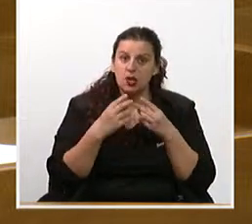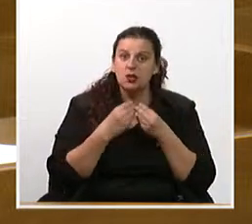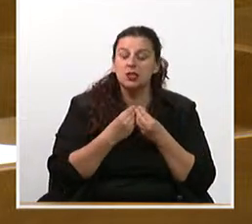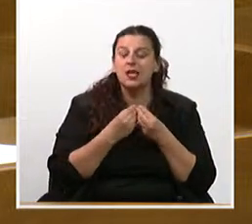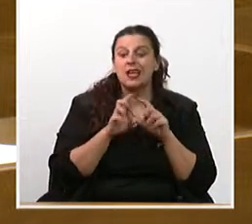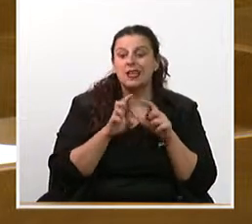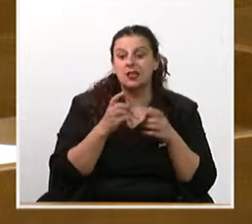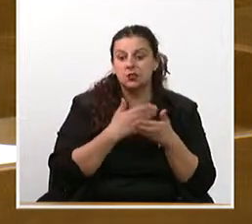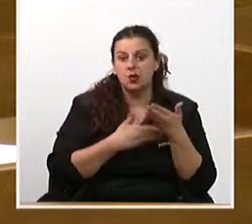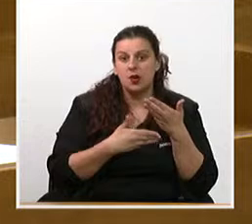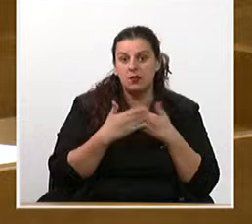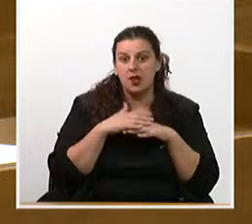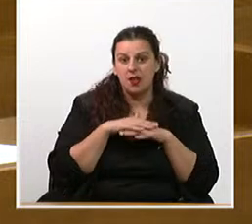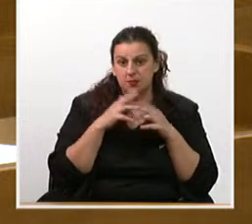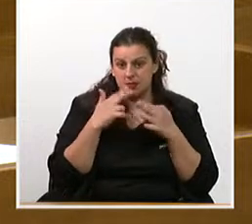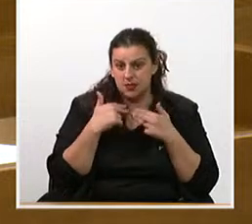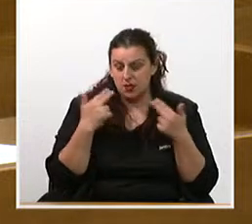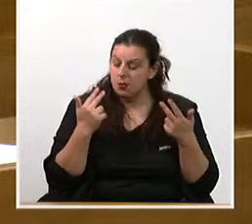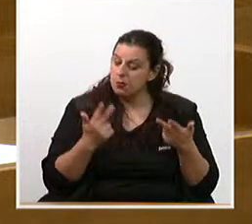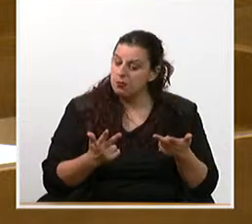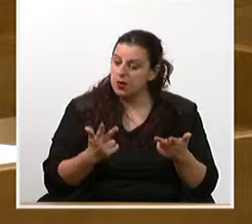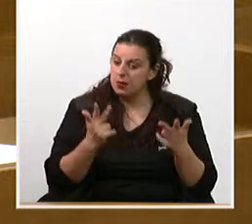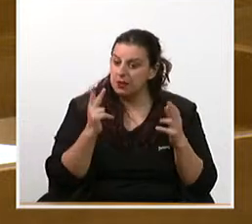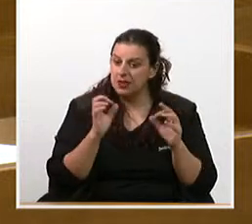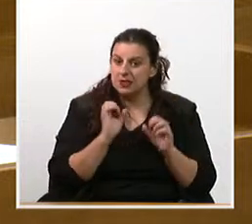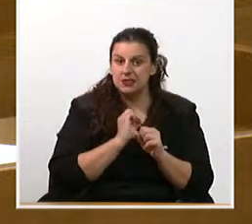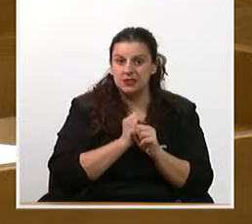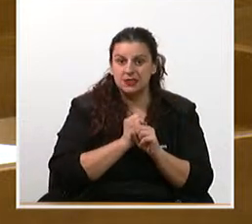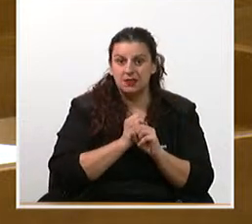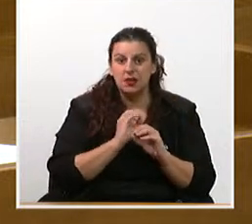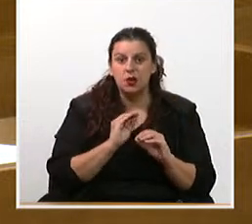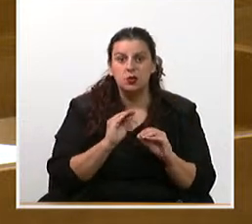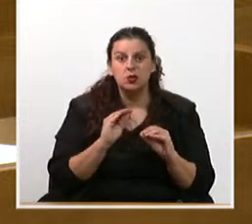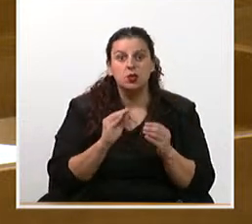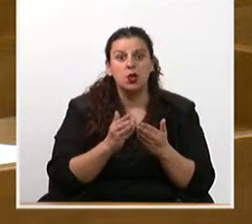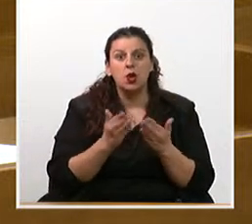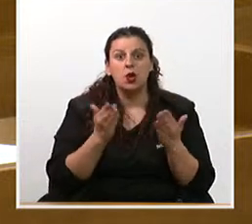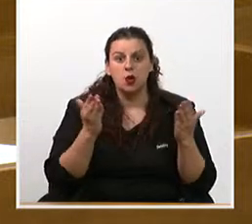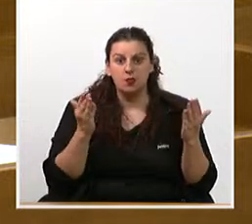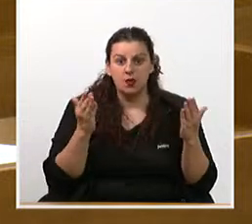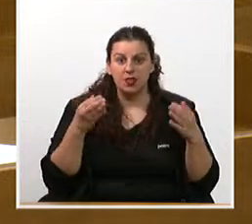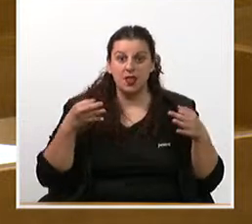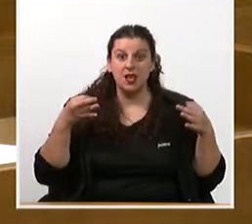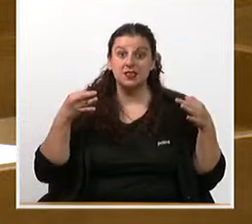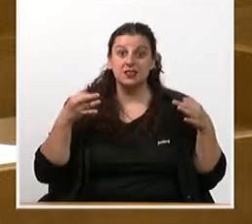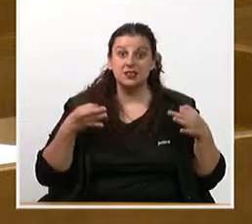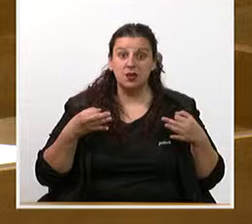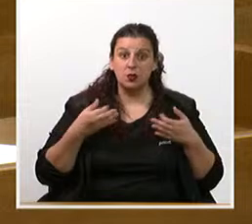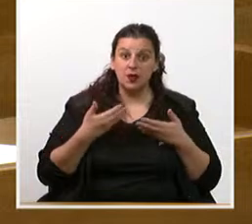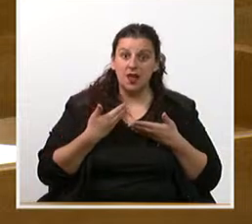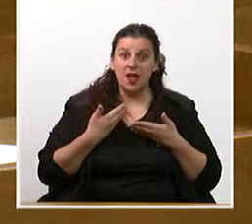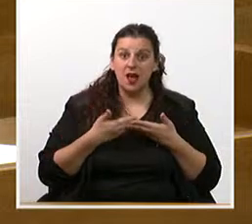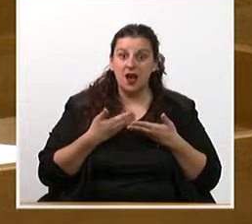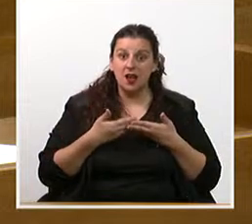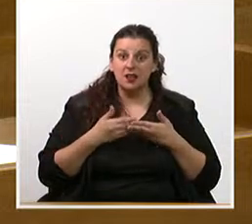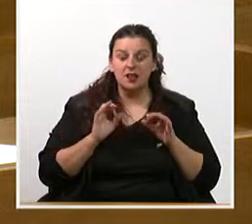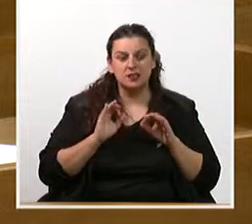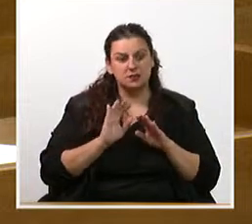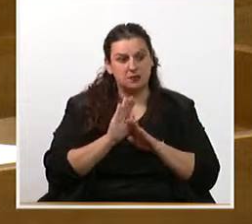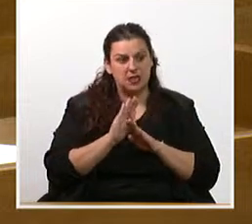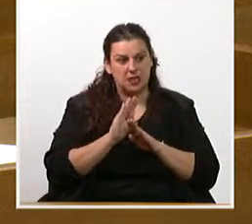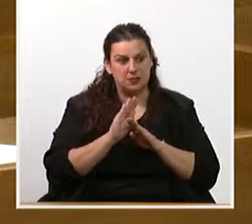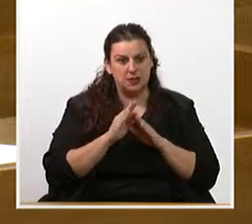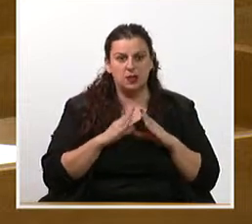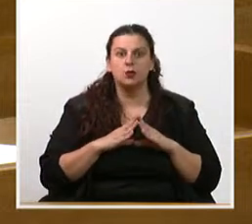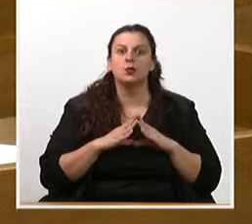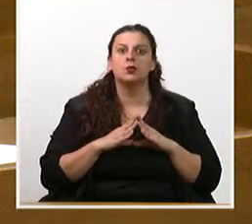Administración que les permita desarrollar su trabajo con la confianza seguridad y garantía de mantenimiento